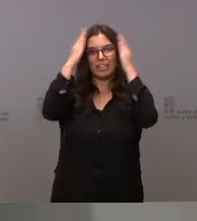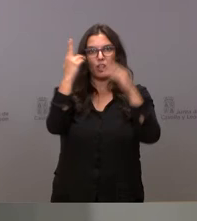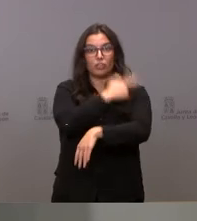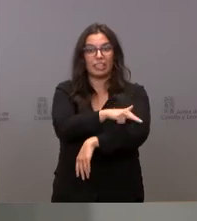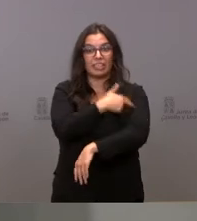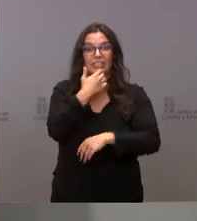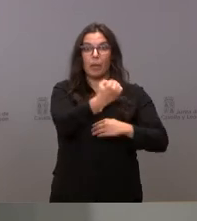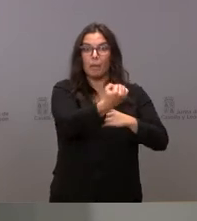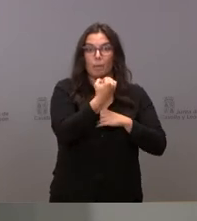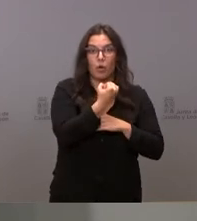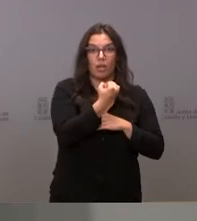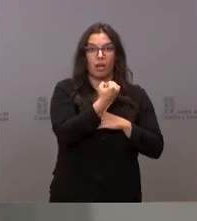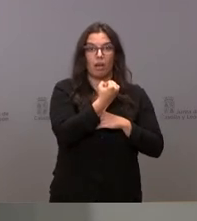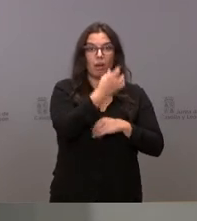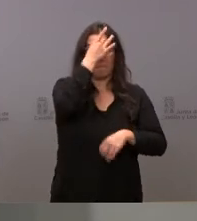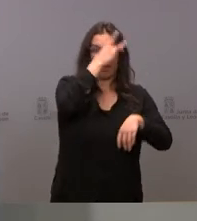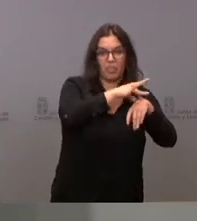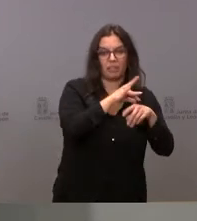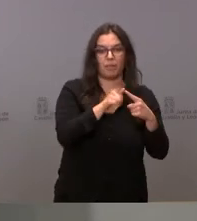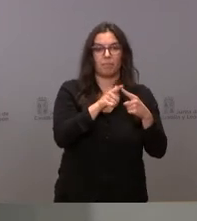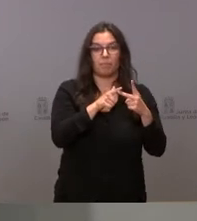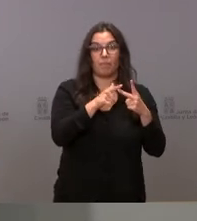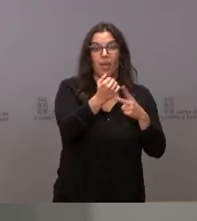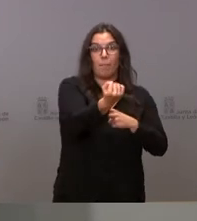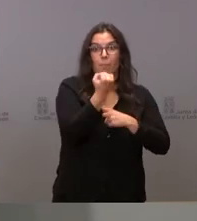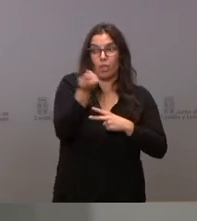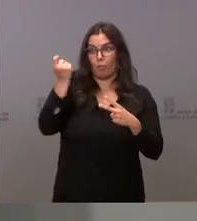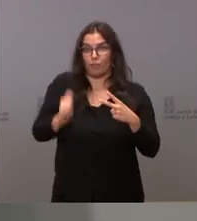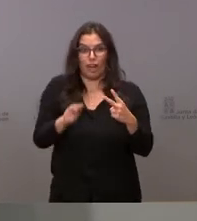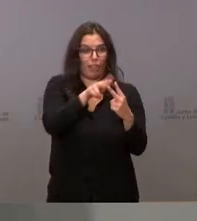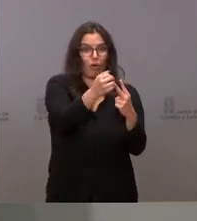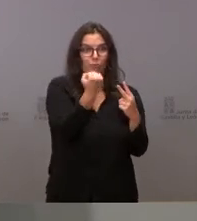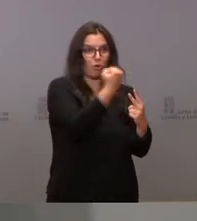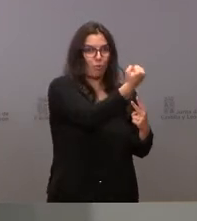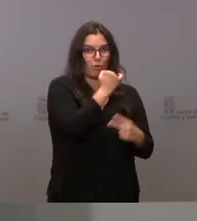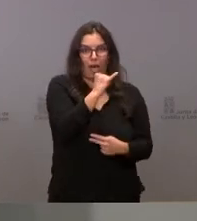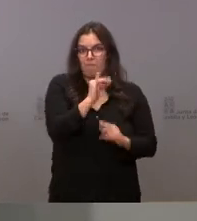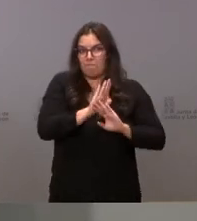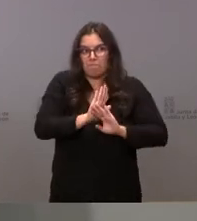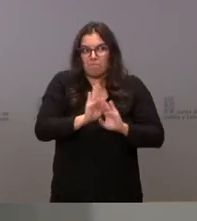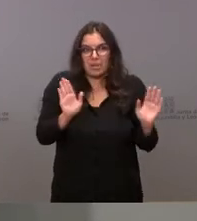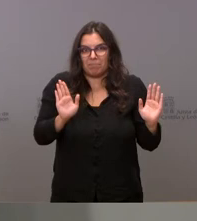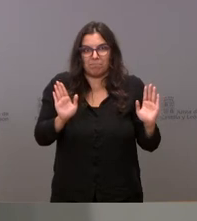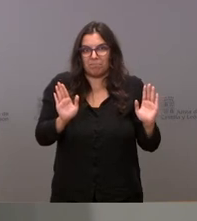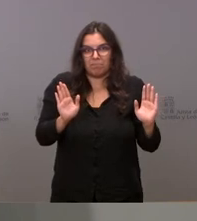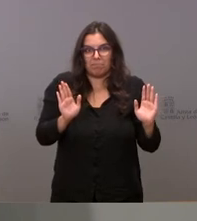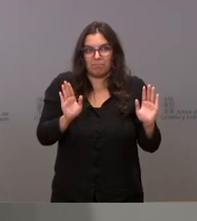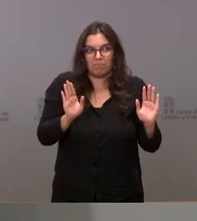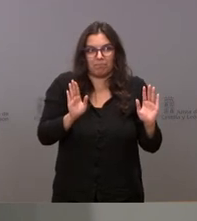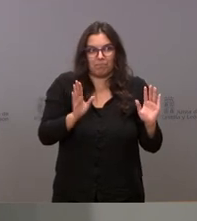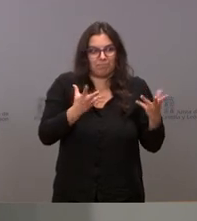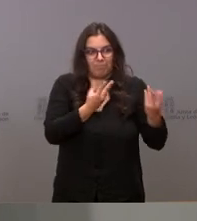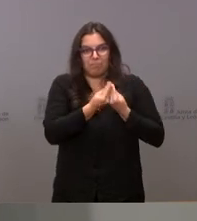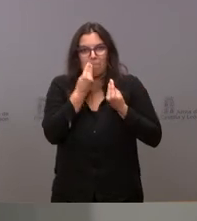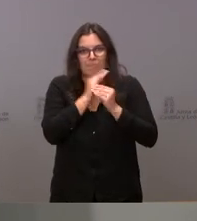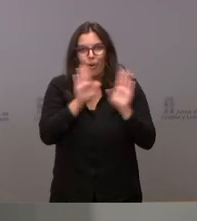lado, por un lado a los pacientes y por otro lado a los profesionales. Yo no encuentro mejor compañía. Pero por si